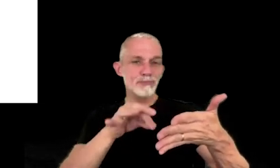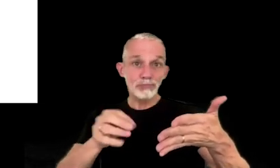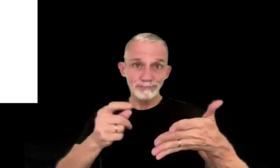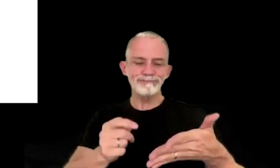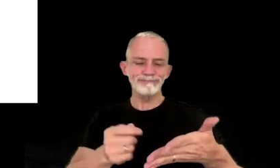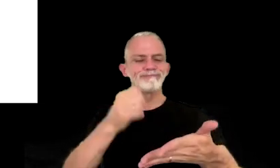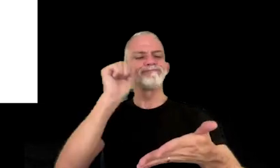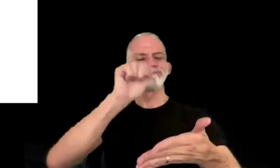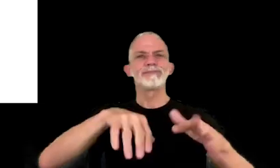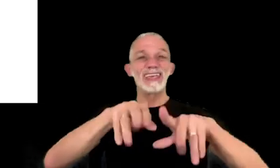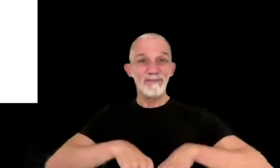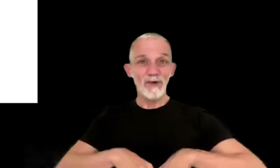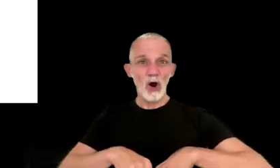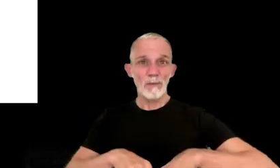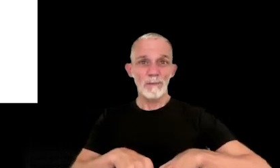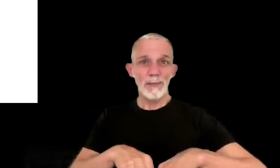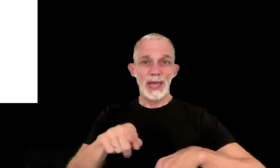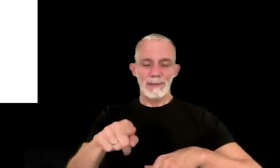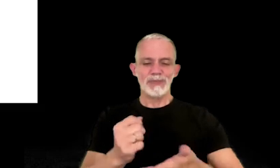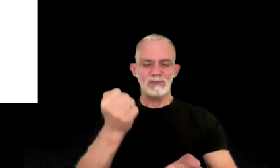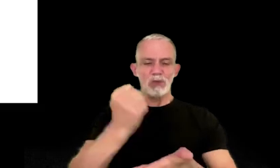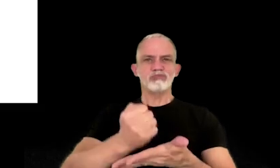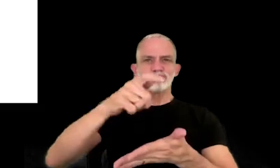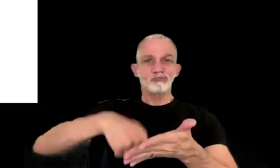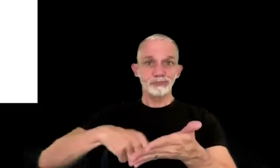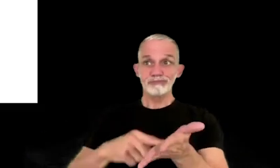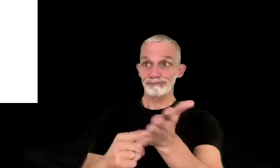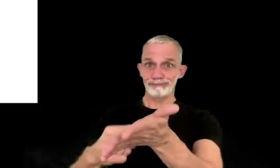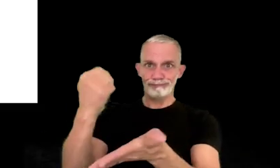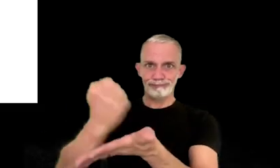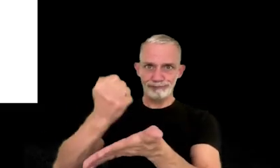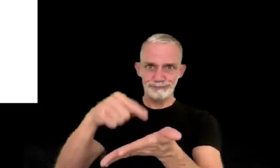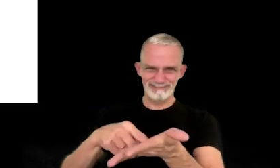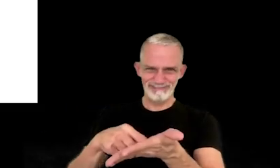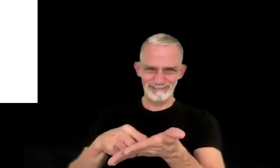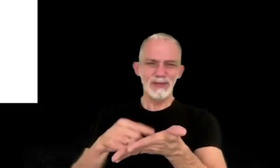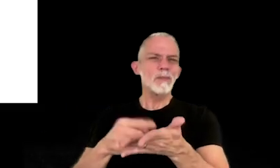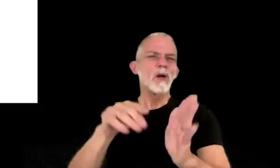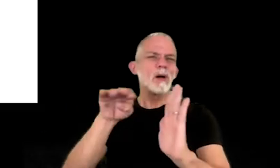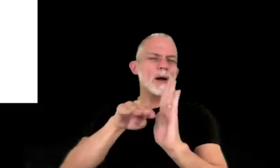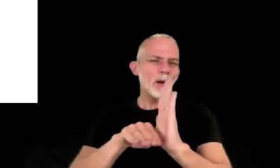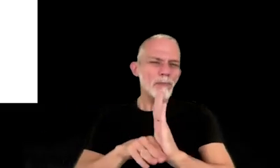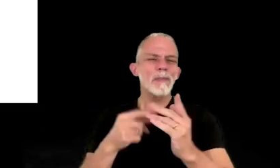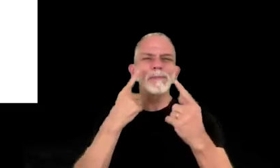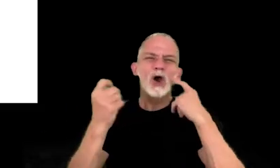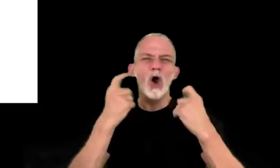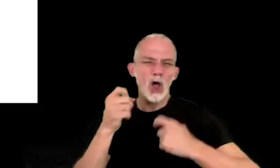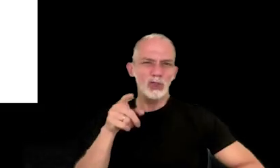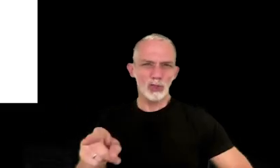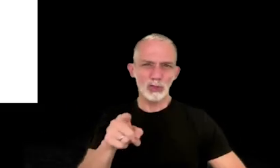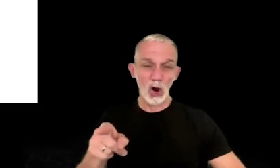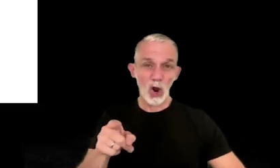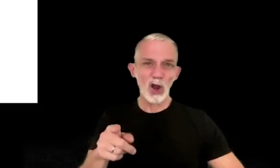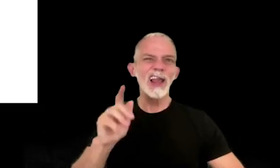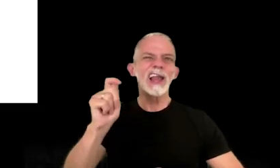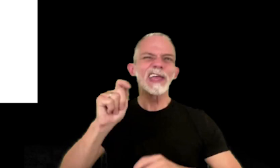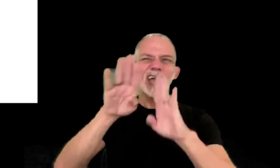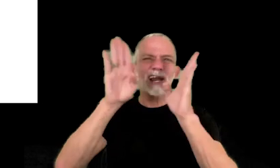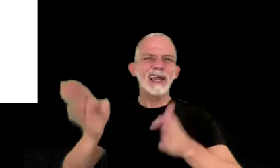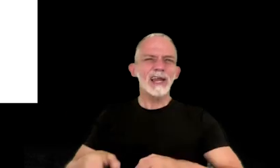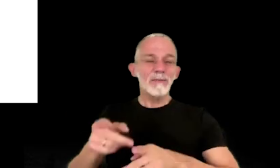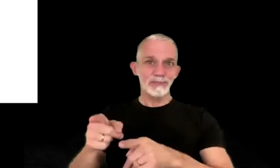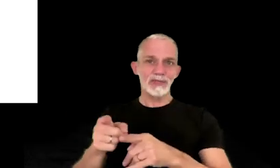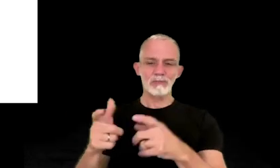un informe que luego se va a certificar siguiendo pautas de auditoría por parte